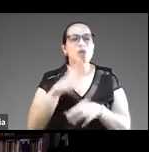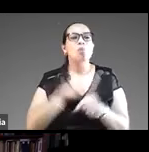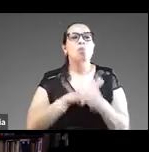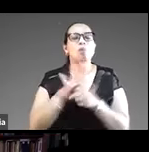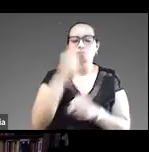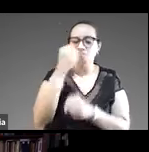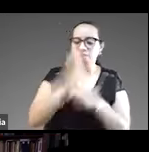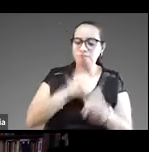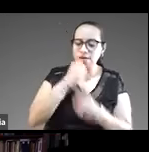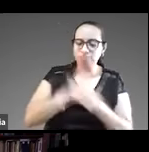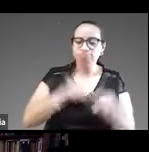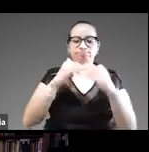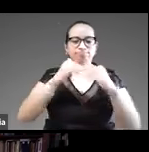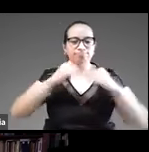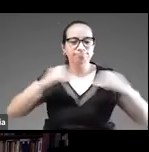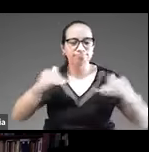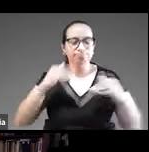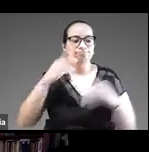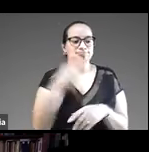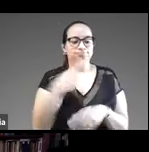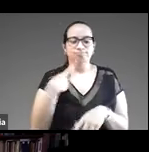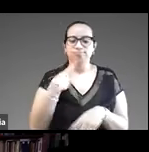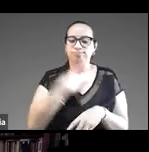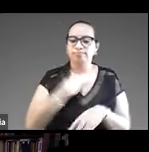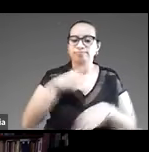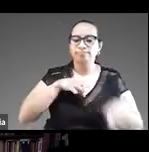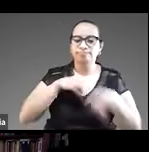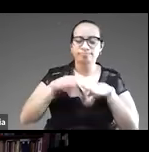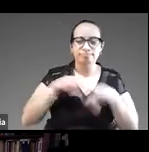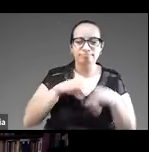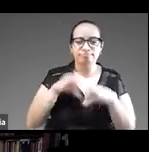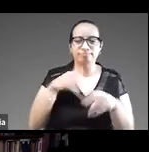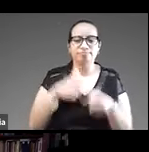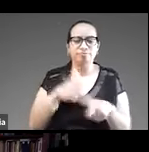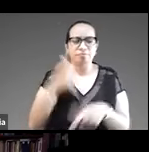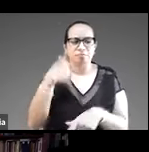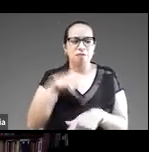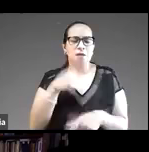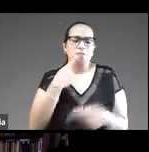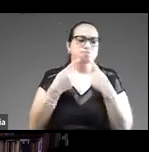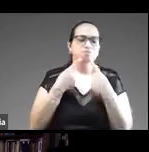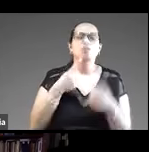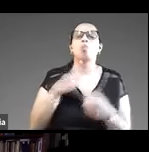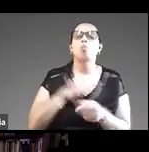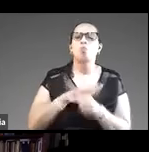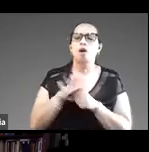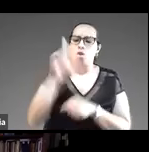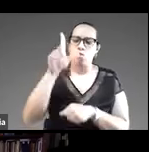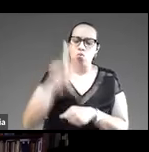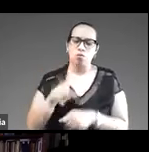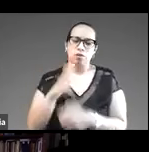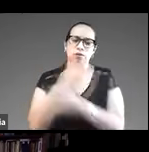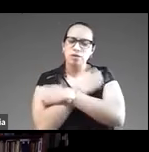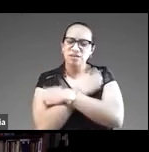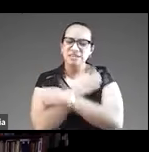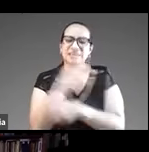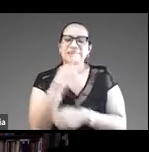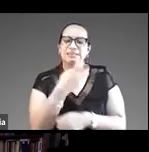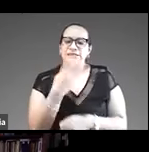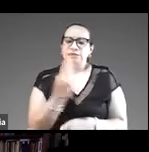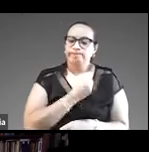democráticas bajo las cuales estamos trabajando y pudiendo hablar de Lunes por la Educación, en sí su